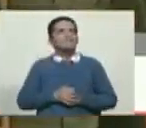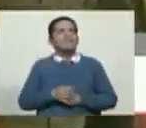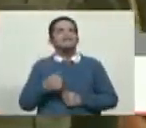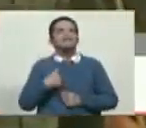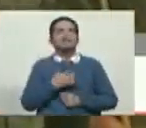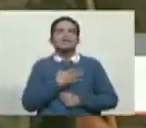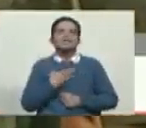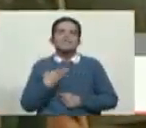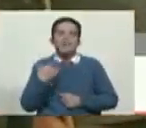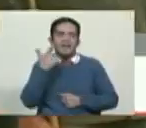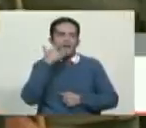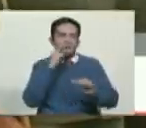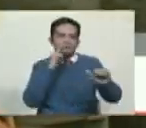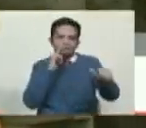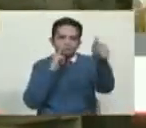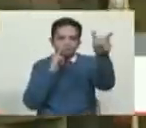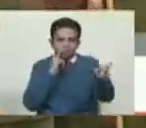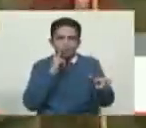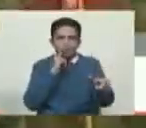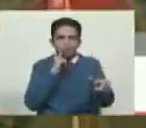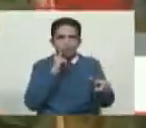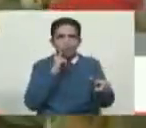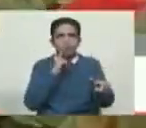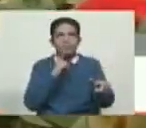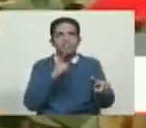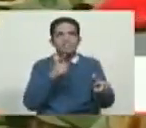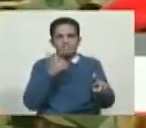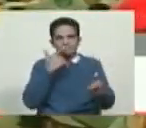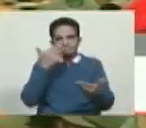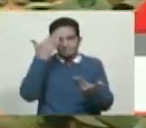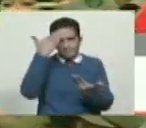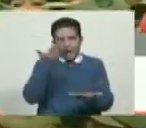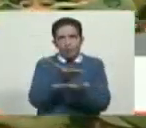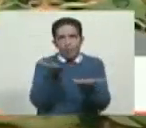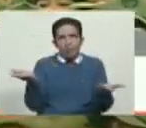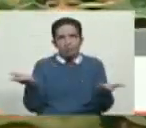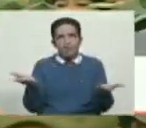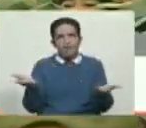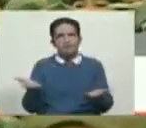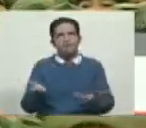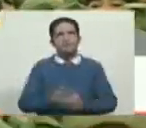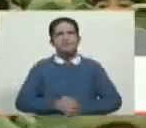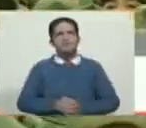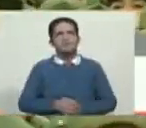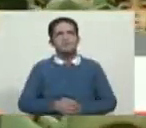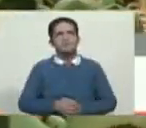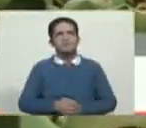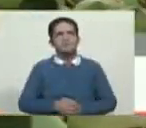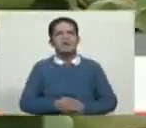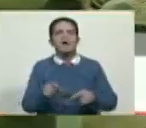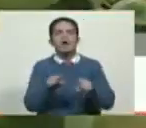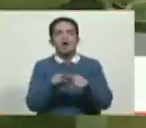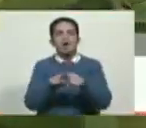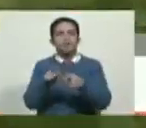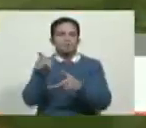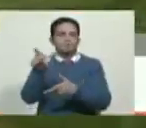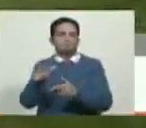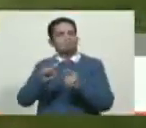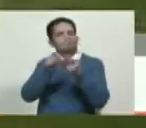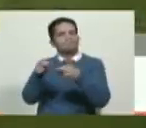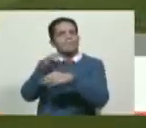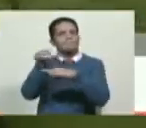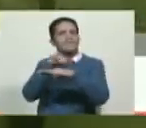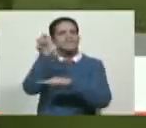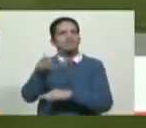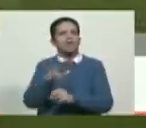nuestro general en jefe también les diera un saludo patriótico como ministro del Poder Popular para la